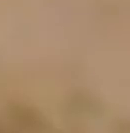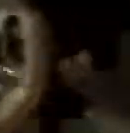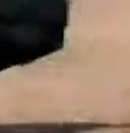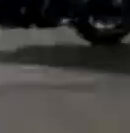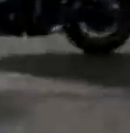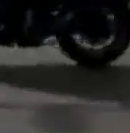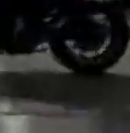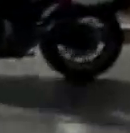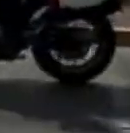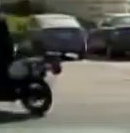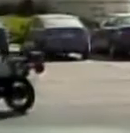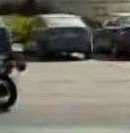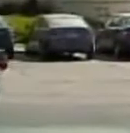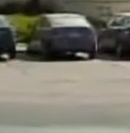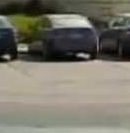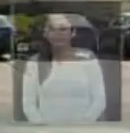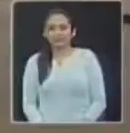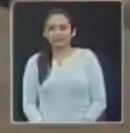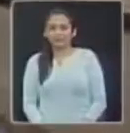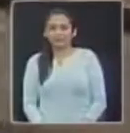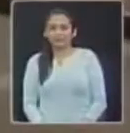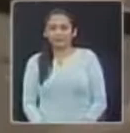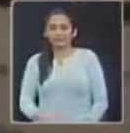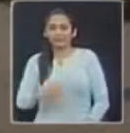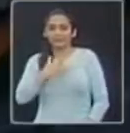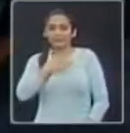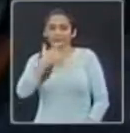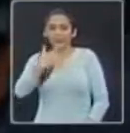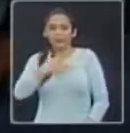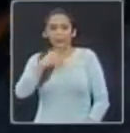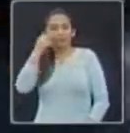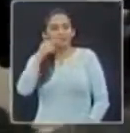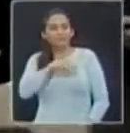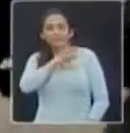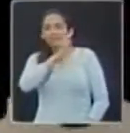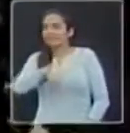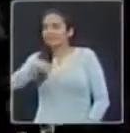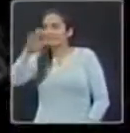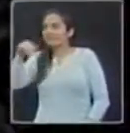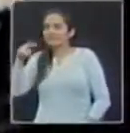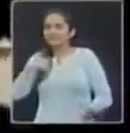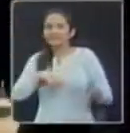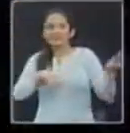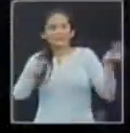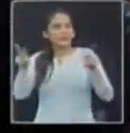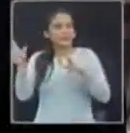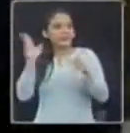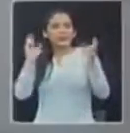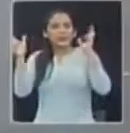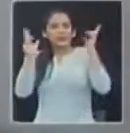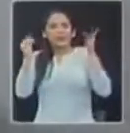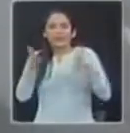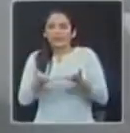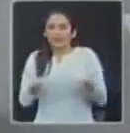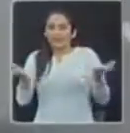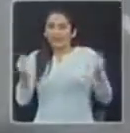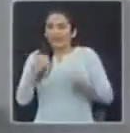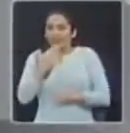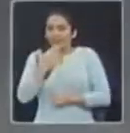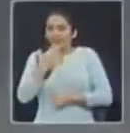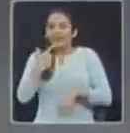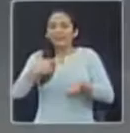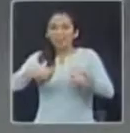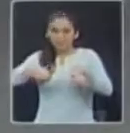Convertirse en un elemento más con la naturaleza, sentirse parte del paisaje y poder observar detalles que de otro modo hubiesen pasado